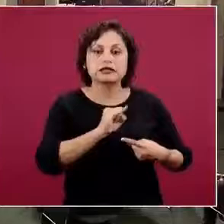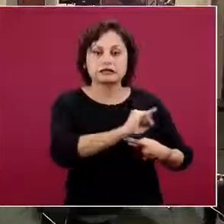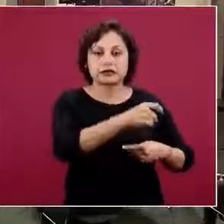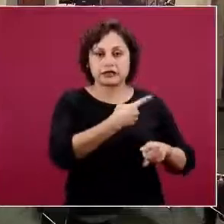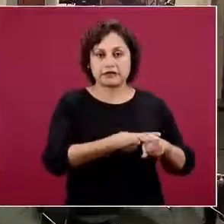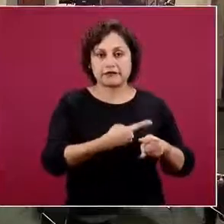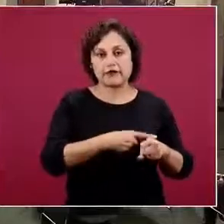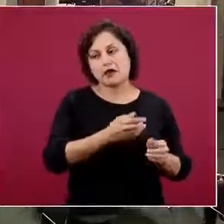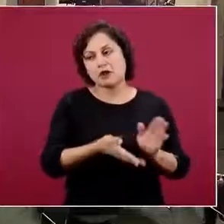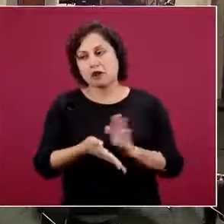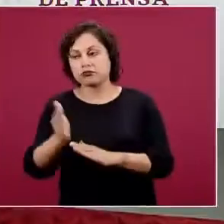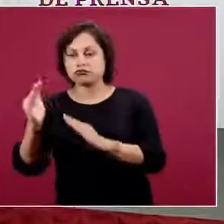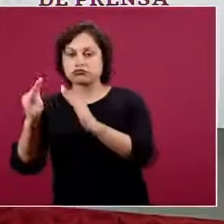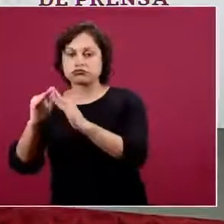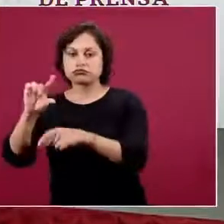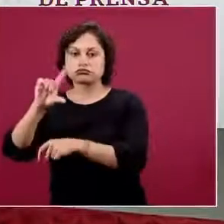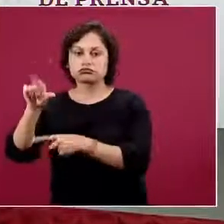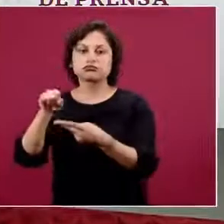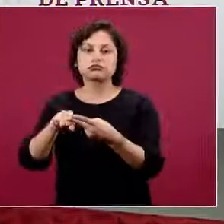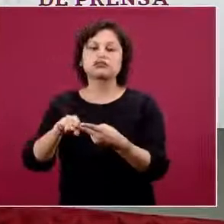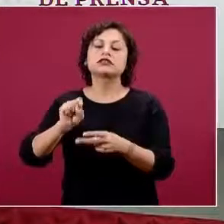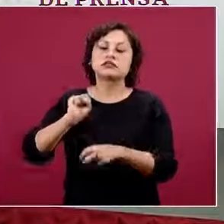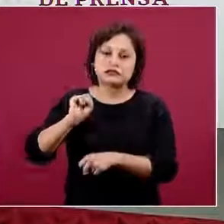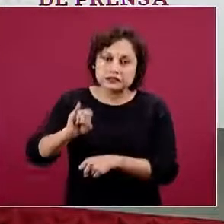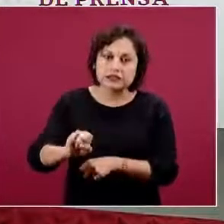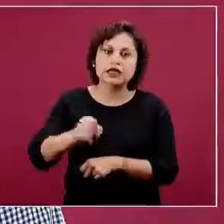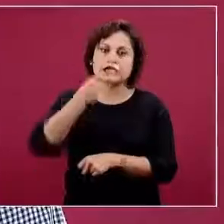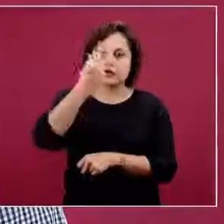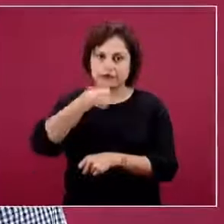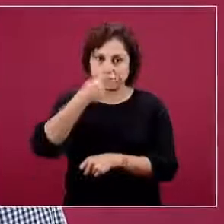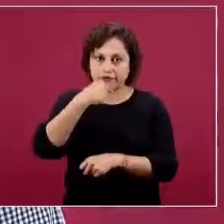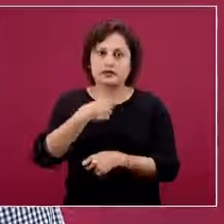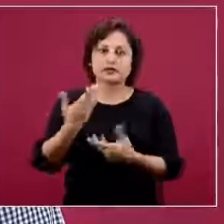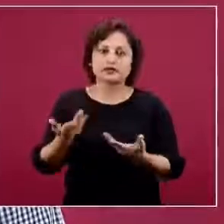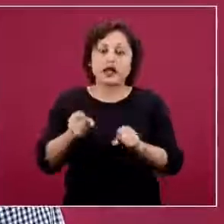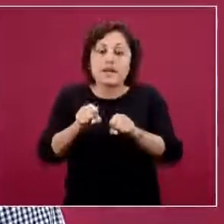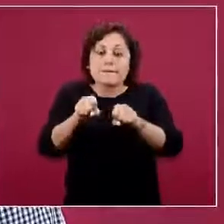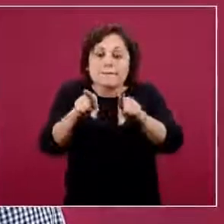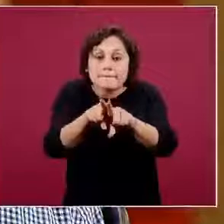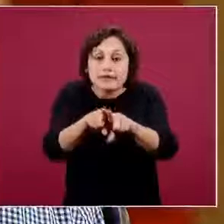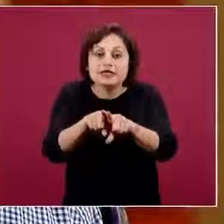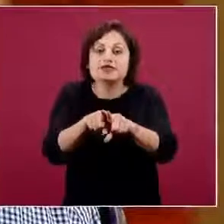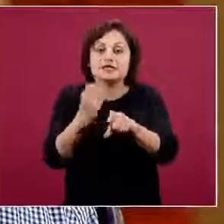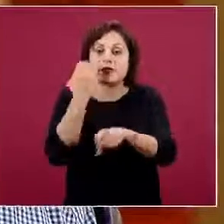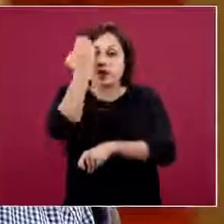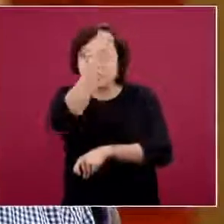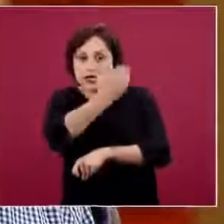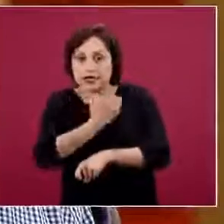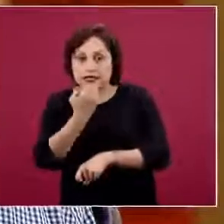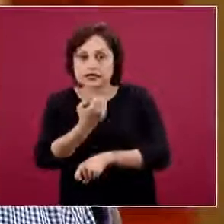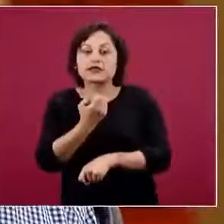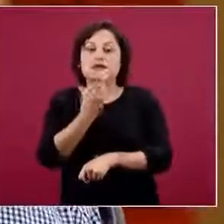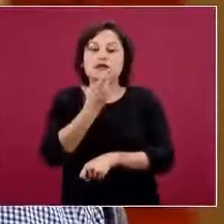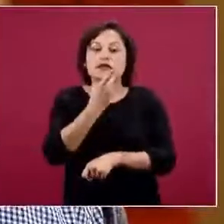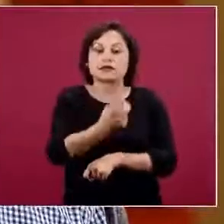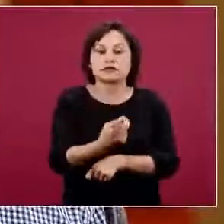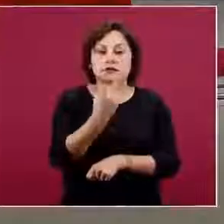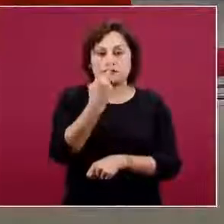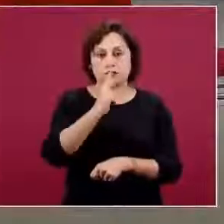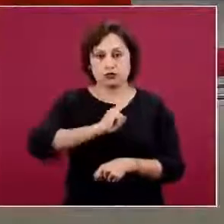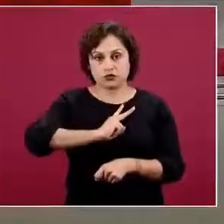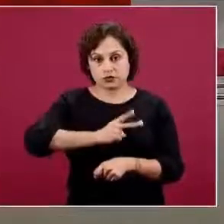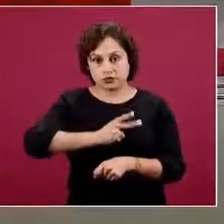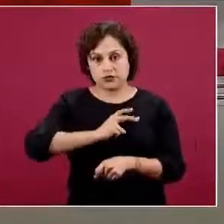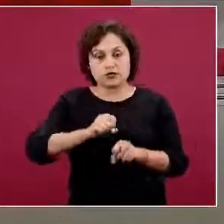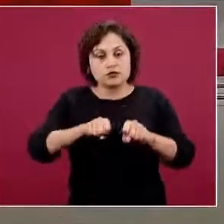se ha hablado y por lo tanto el primer caso para México es que fue una misma muestra en un mismo día con